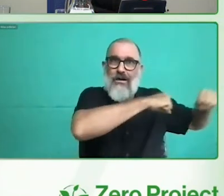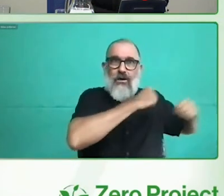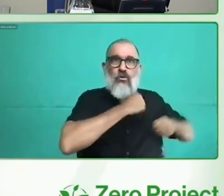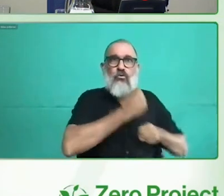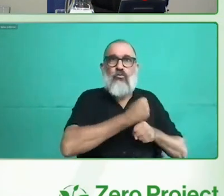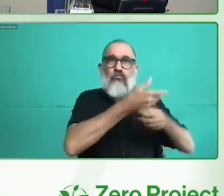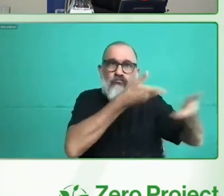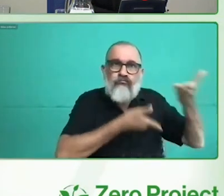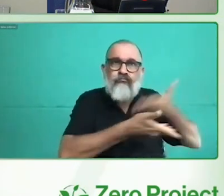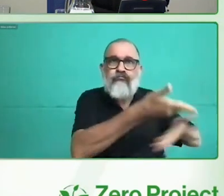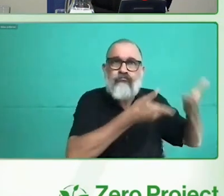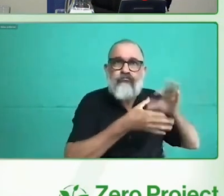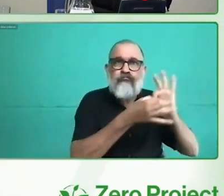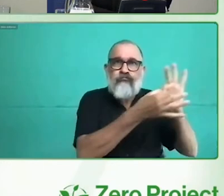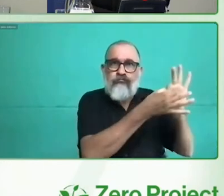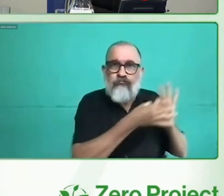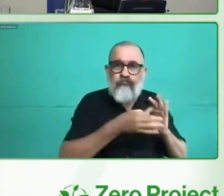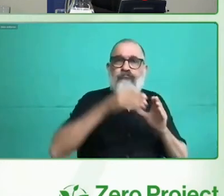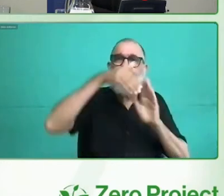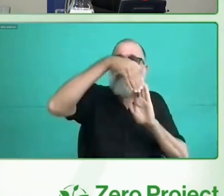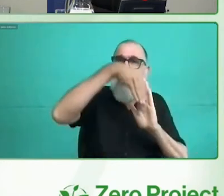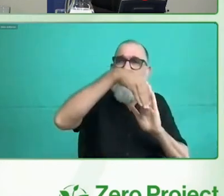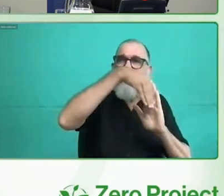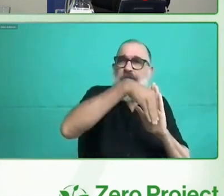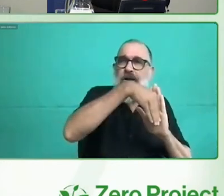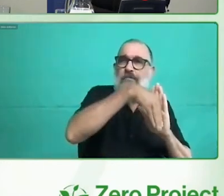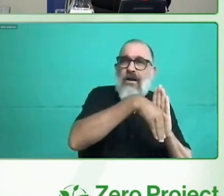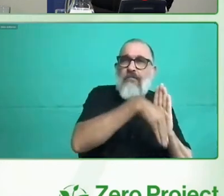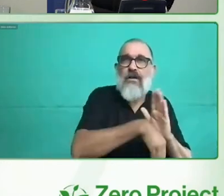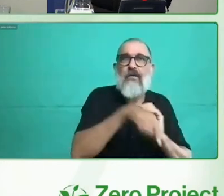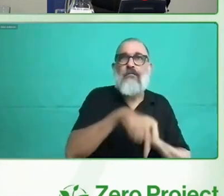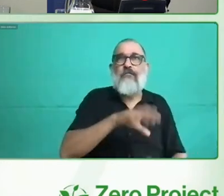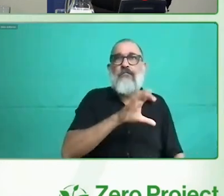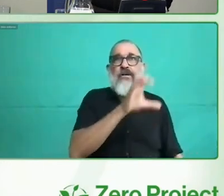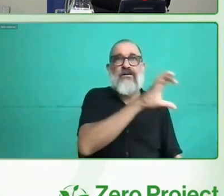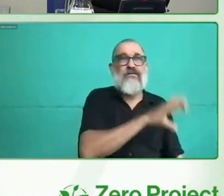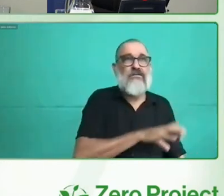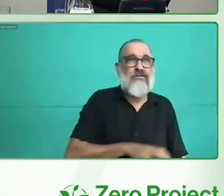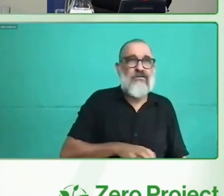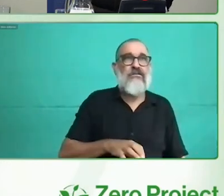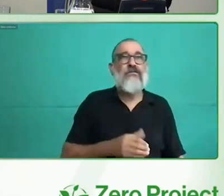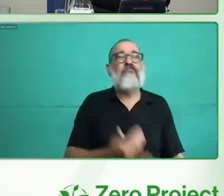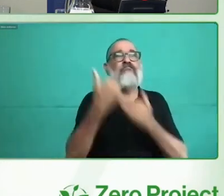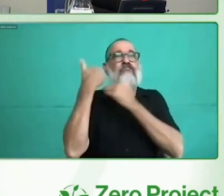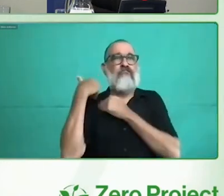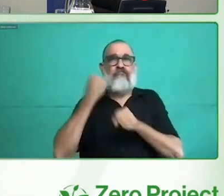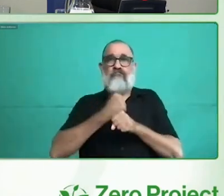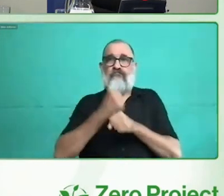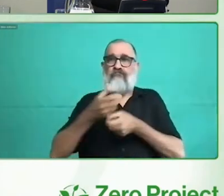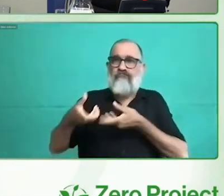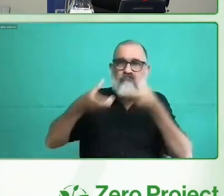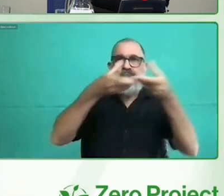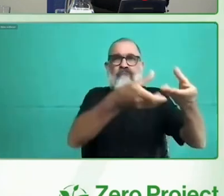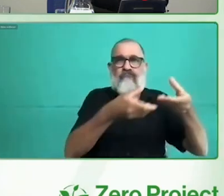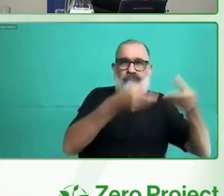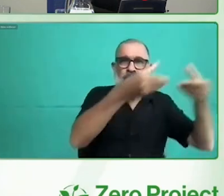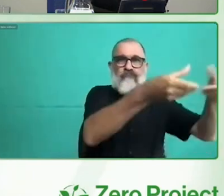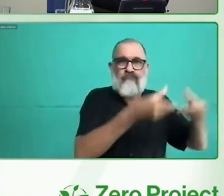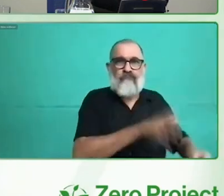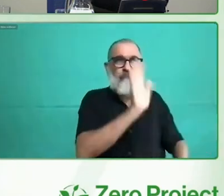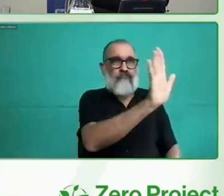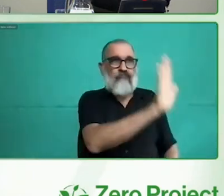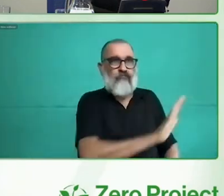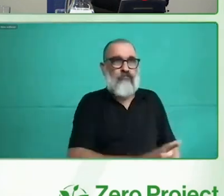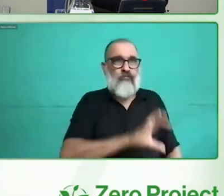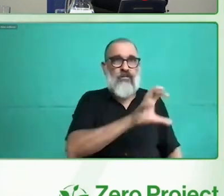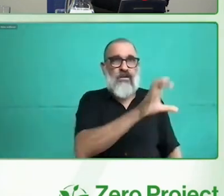de la importancia de la tecnología para sus futuras elecciones de carrera, de estudios, y cómo estas carreras